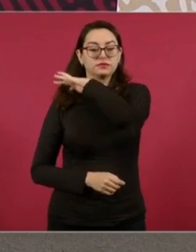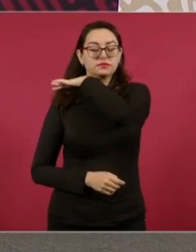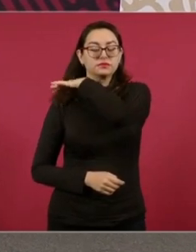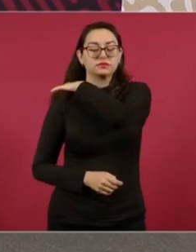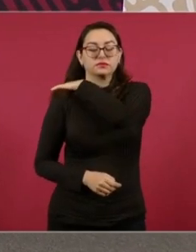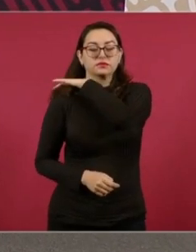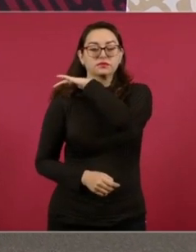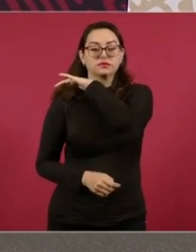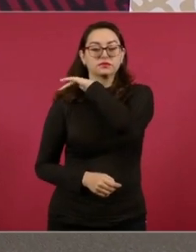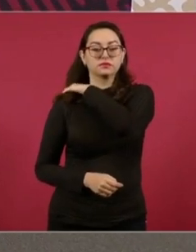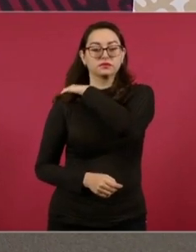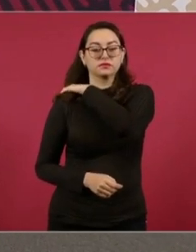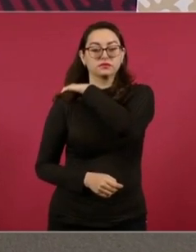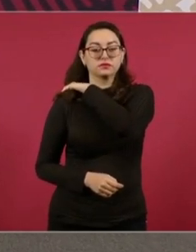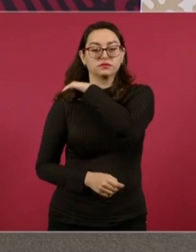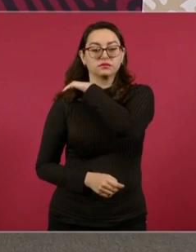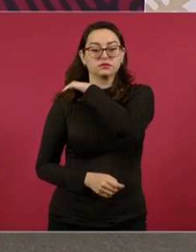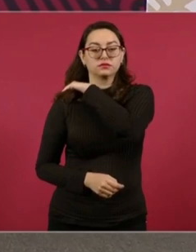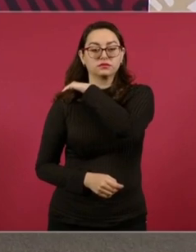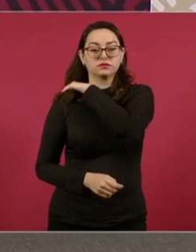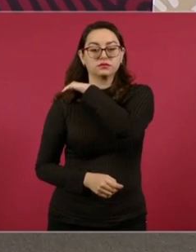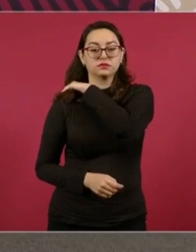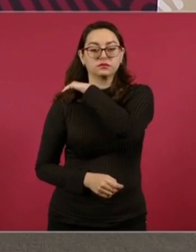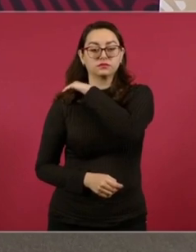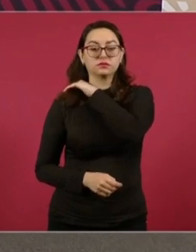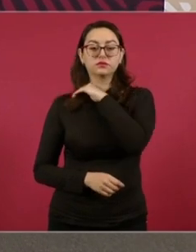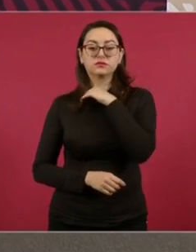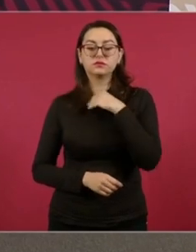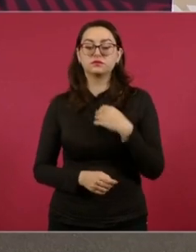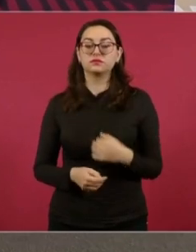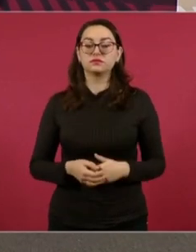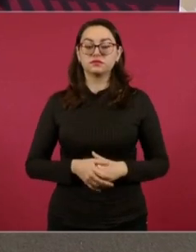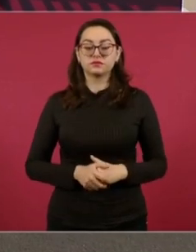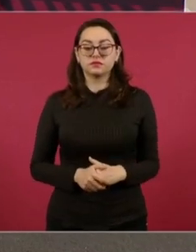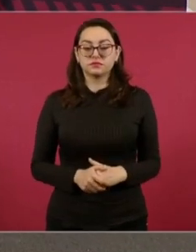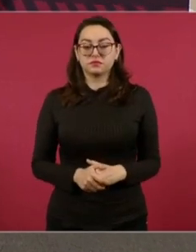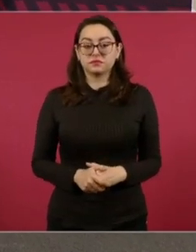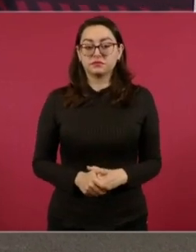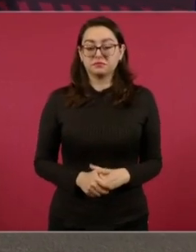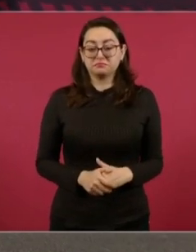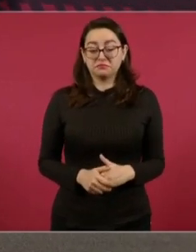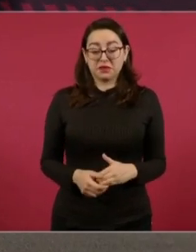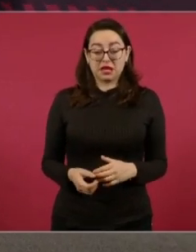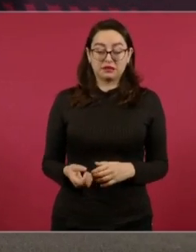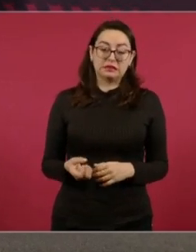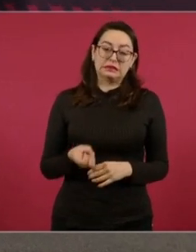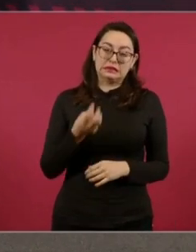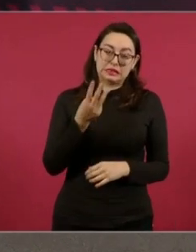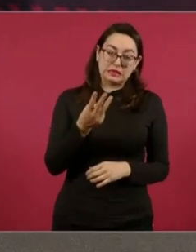se lleva un estimado de 3.4, pero creo que vamos a cerrar en 3.5.